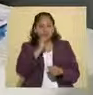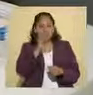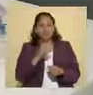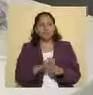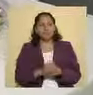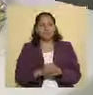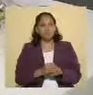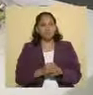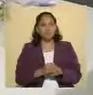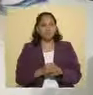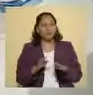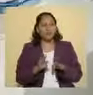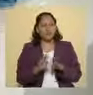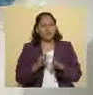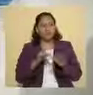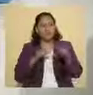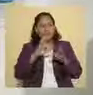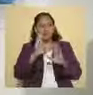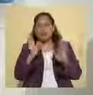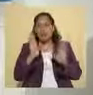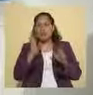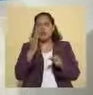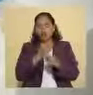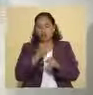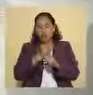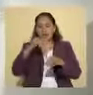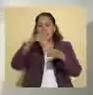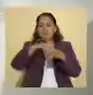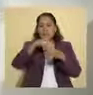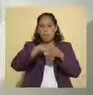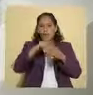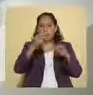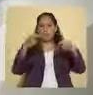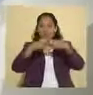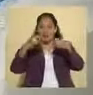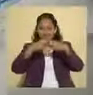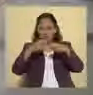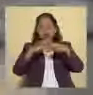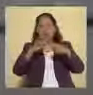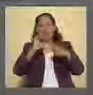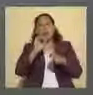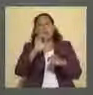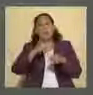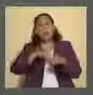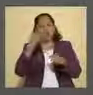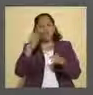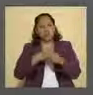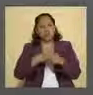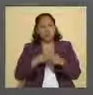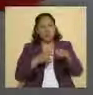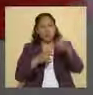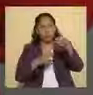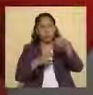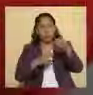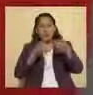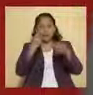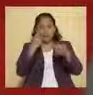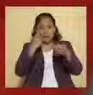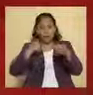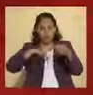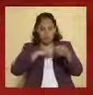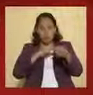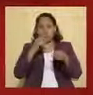estas venden ya las bolsitas de silicón o algunas que ya son más como más gruesecitas entonces lo que vamos a